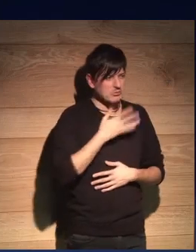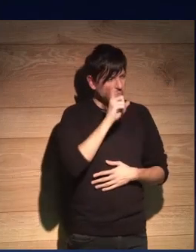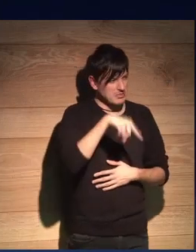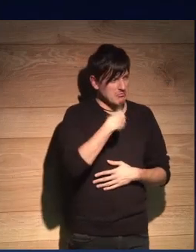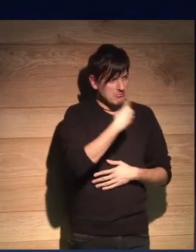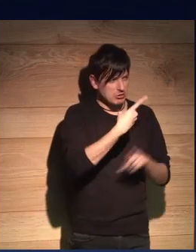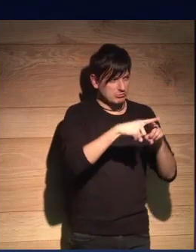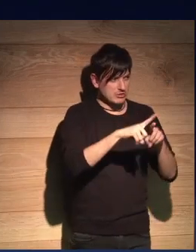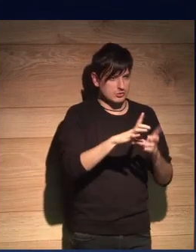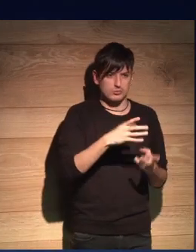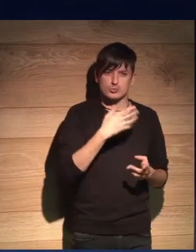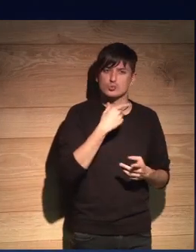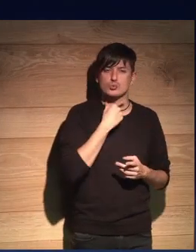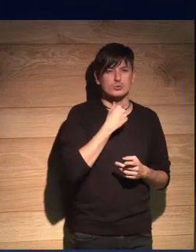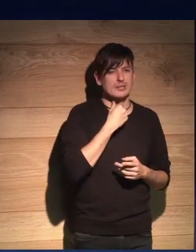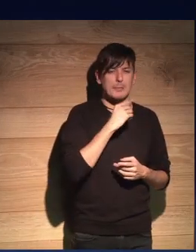que más me gusta,